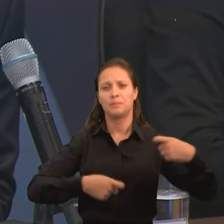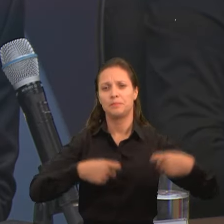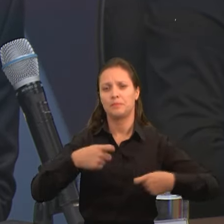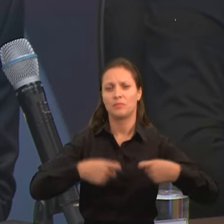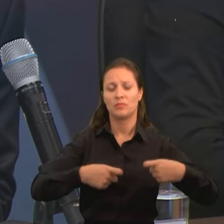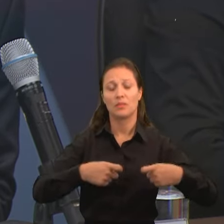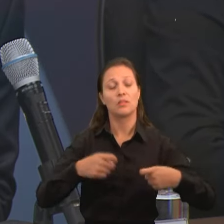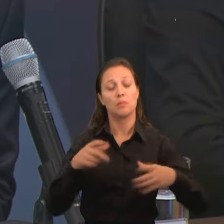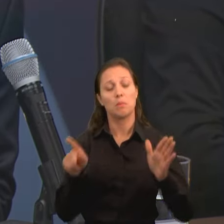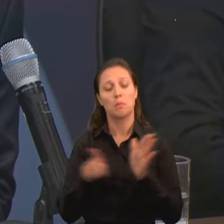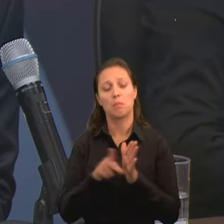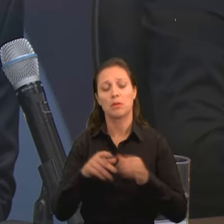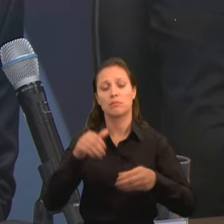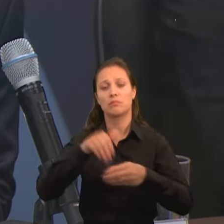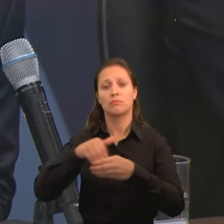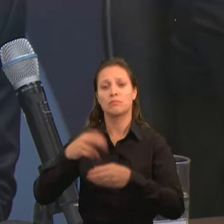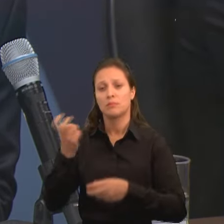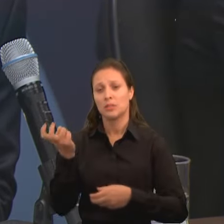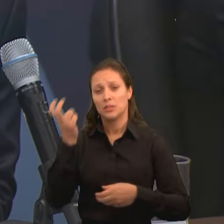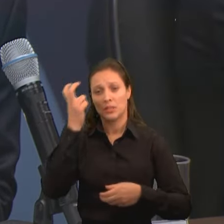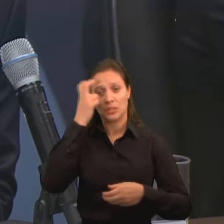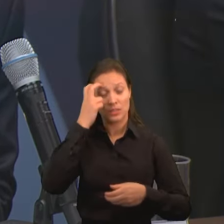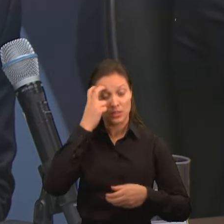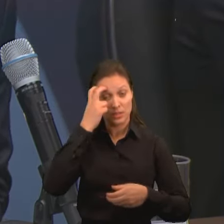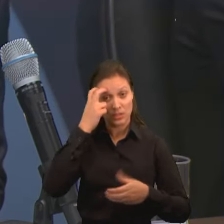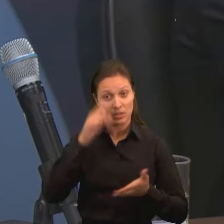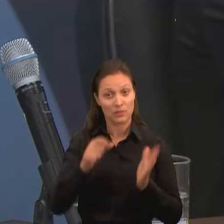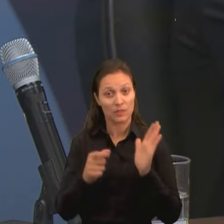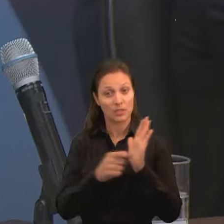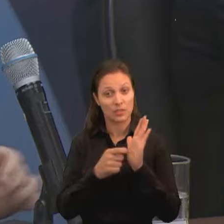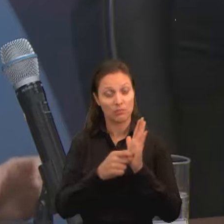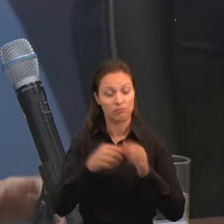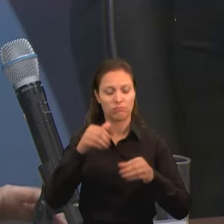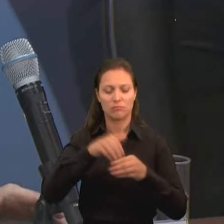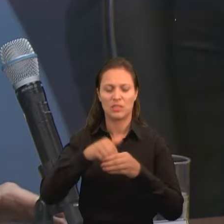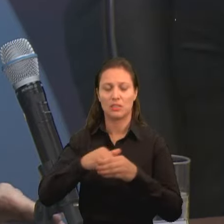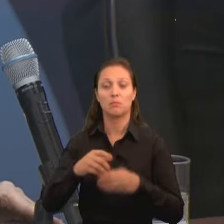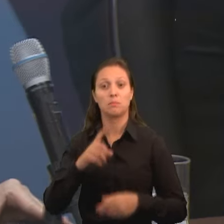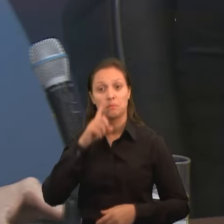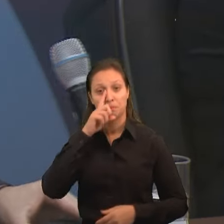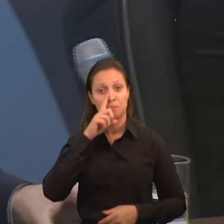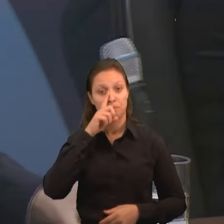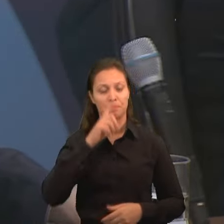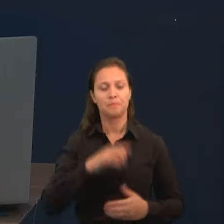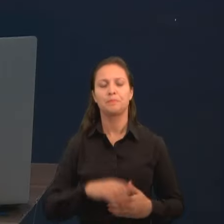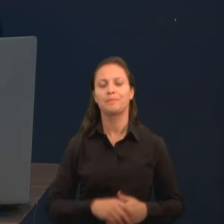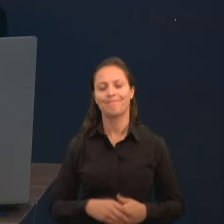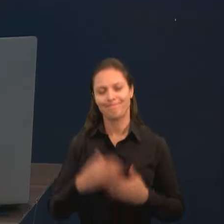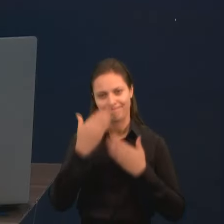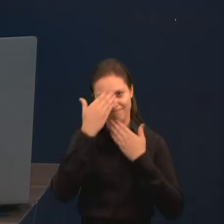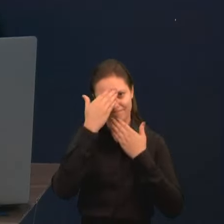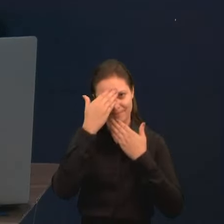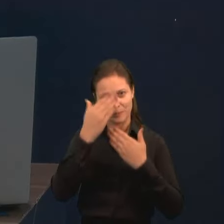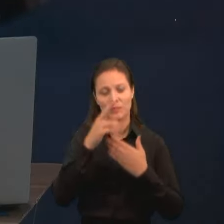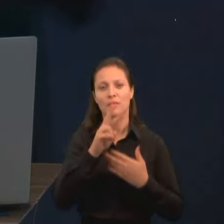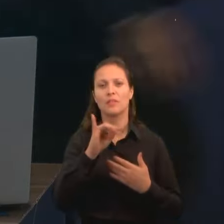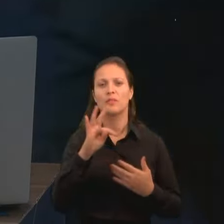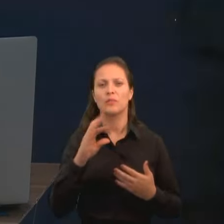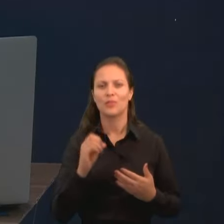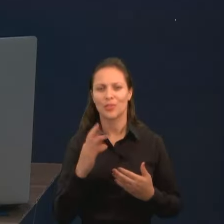Guerras Cognitivas e Inteligencia Artificial y Elecciones de Alto Riesgo. Gracias,